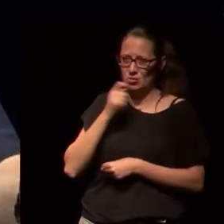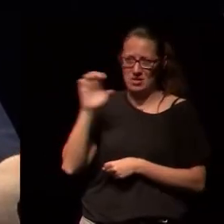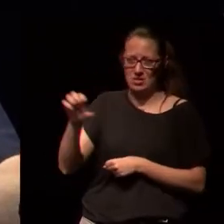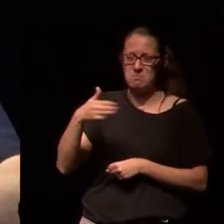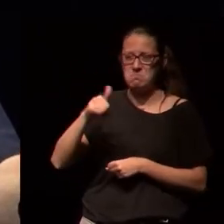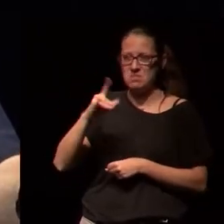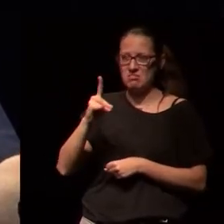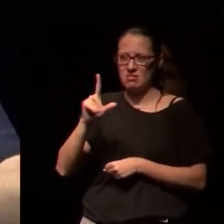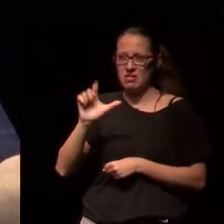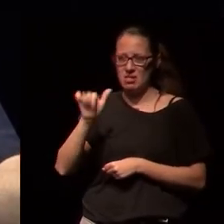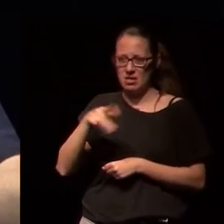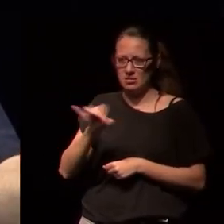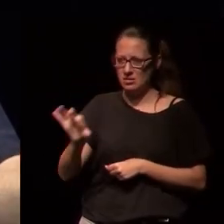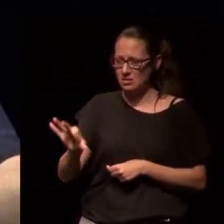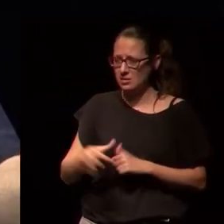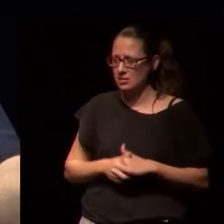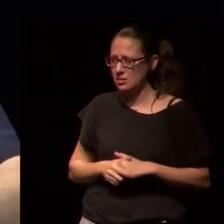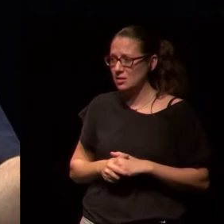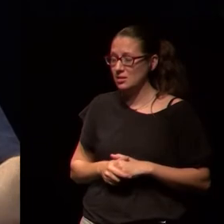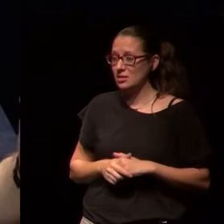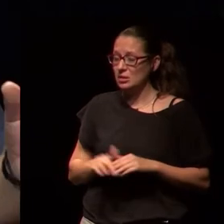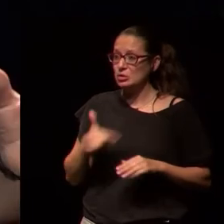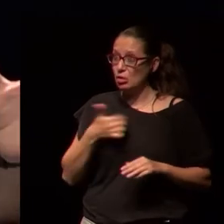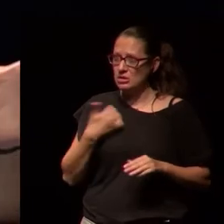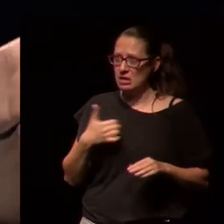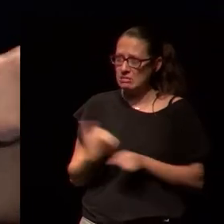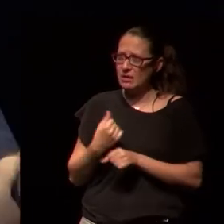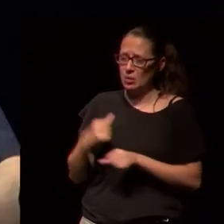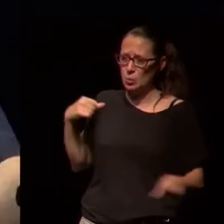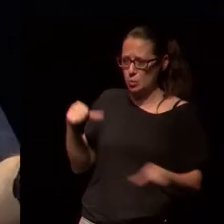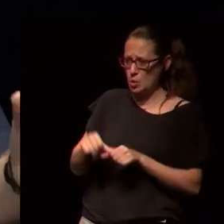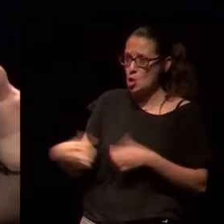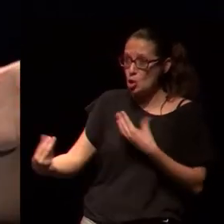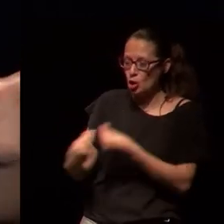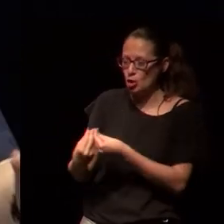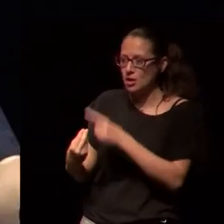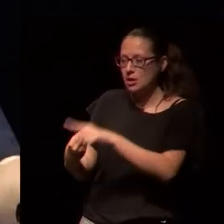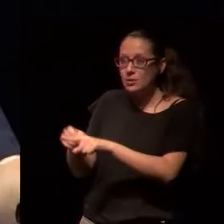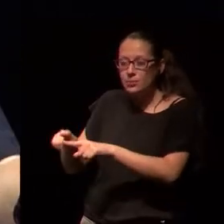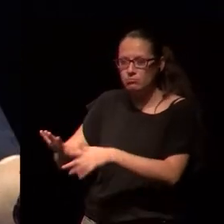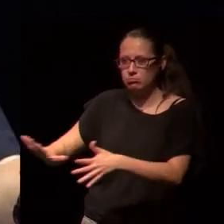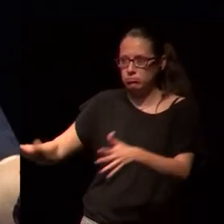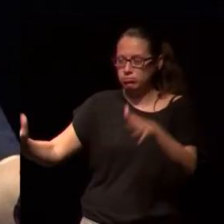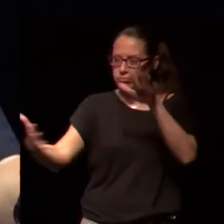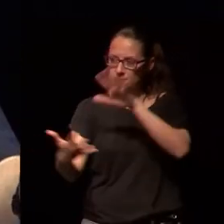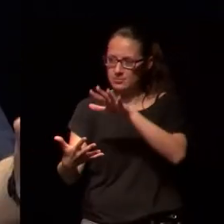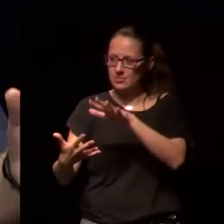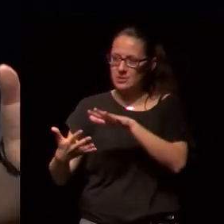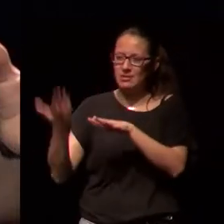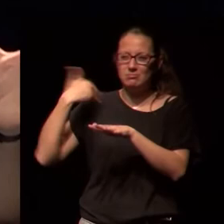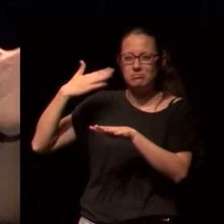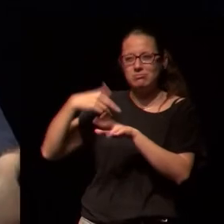Midlands. Llevo trabajando con ellos y han evolucionado de ser